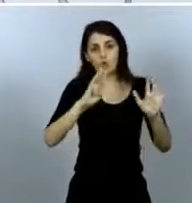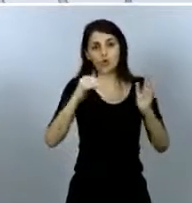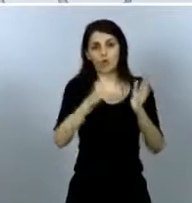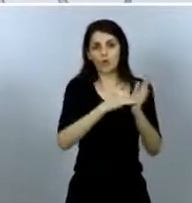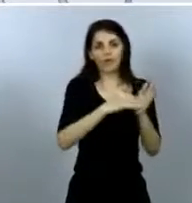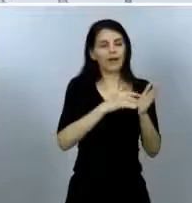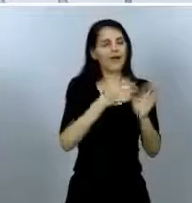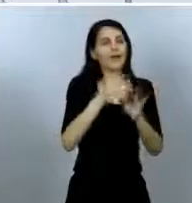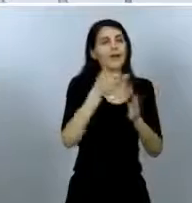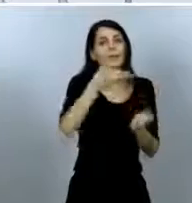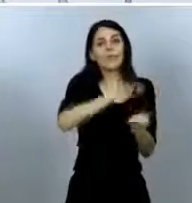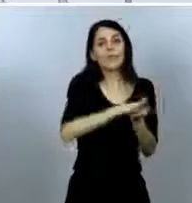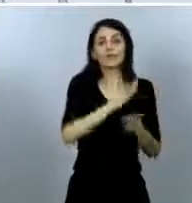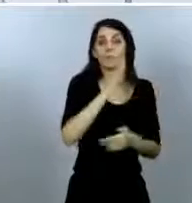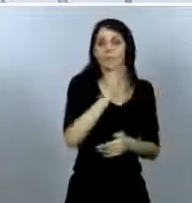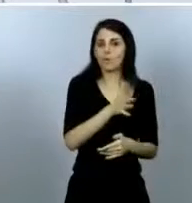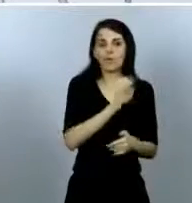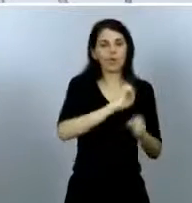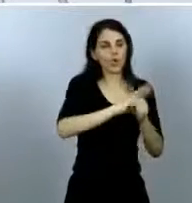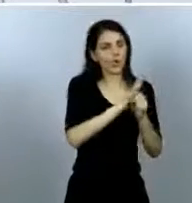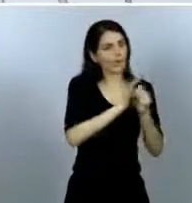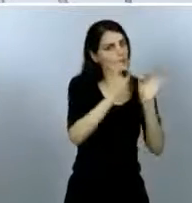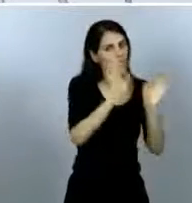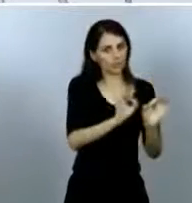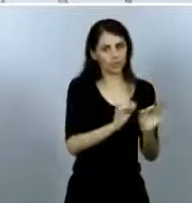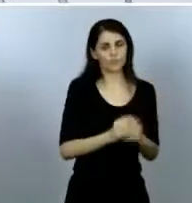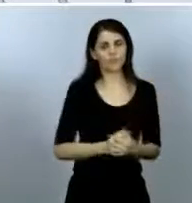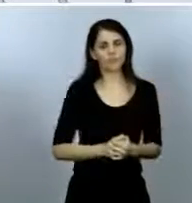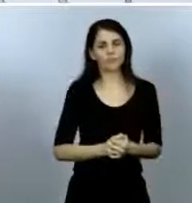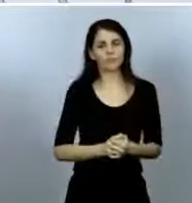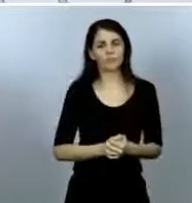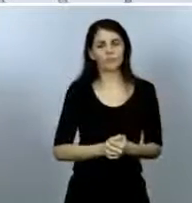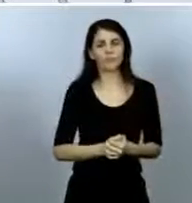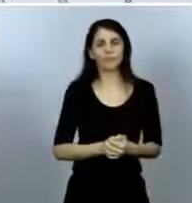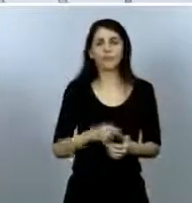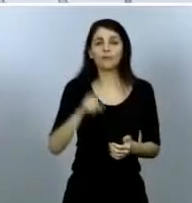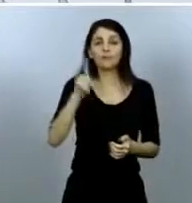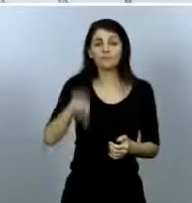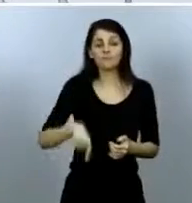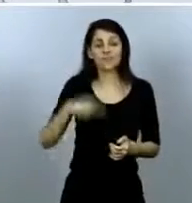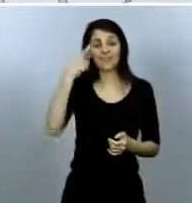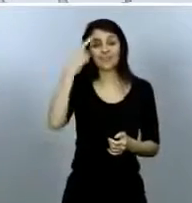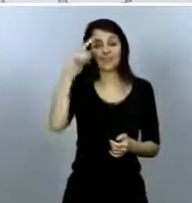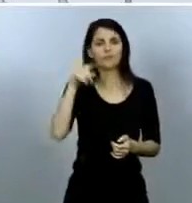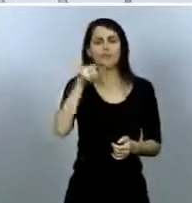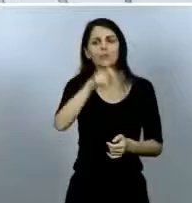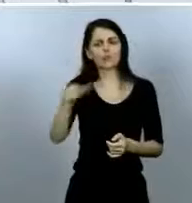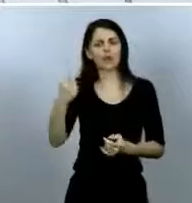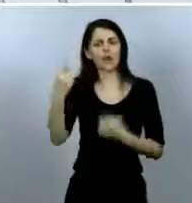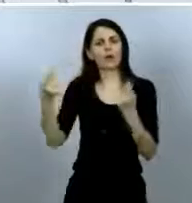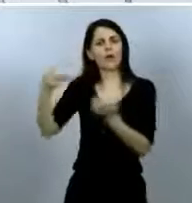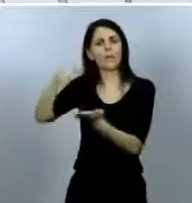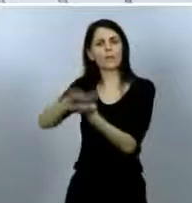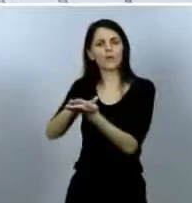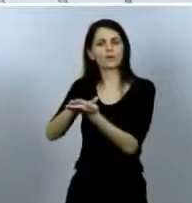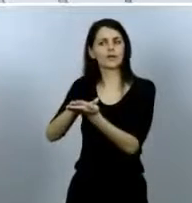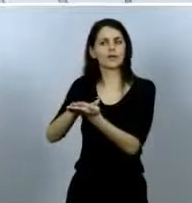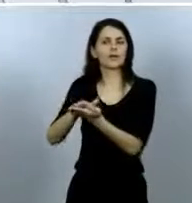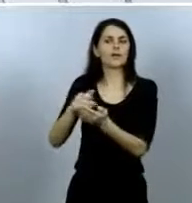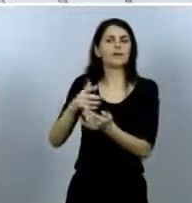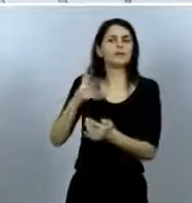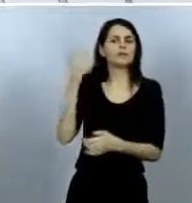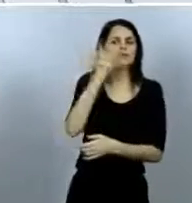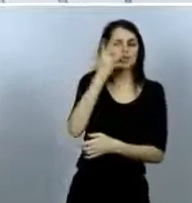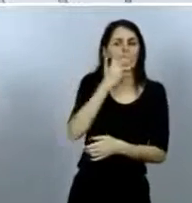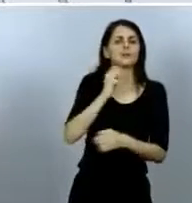sabemos que ha habido algunas personas que han fallecido con cuadros compatibles con corona virus algunos de ellos sin estar infectados por